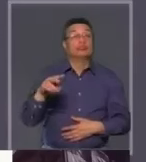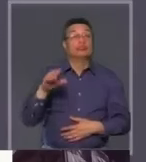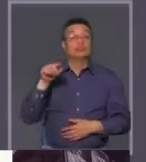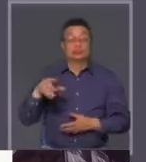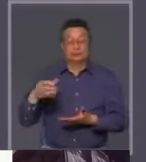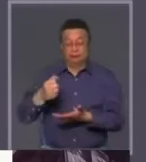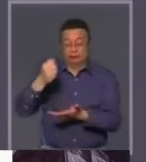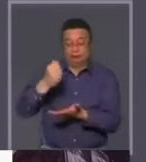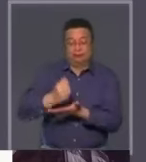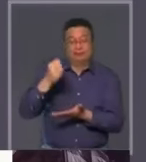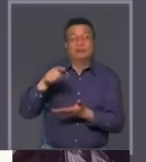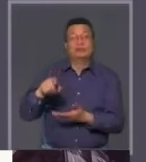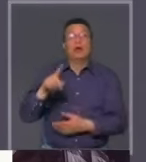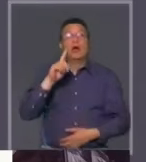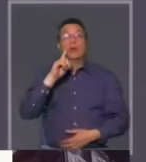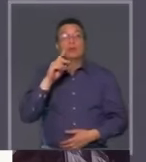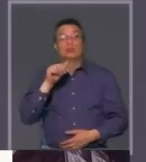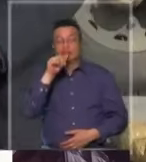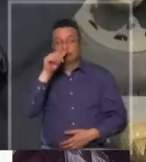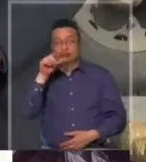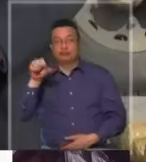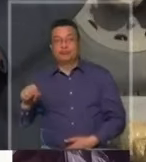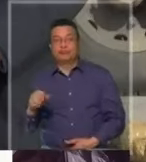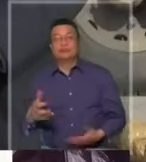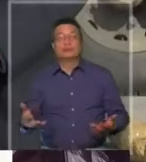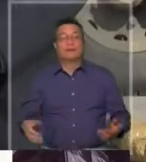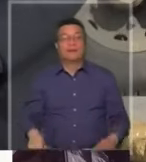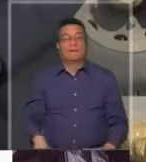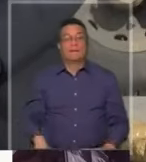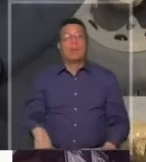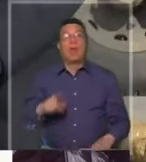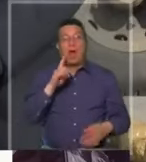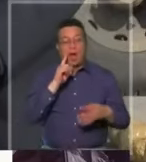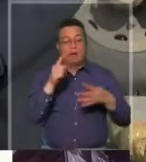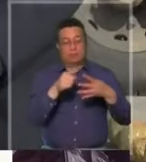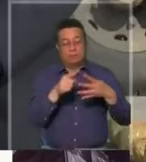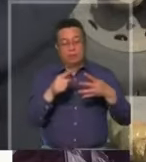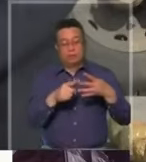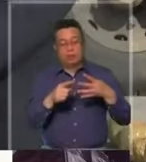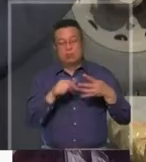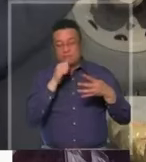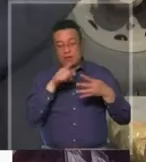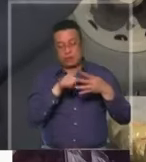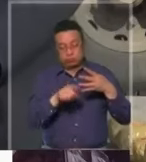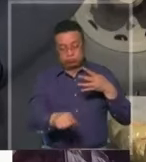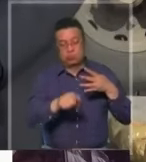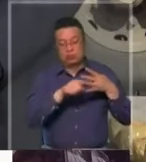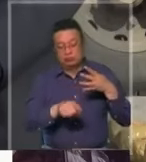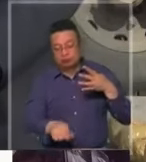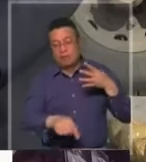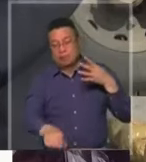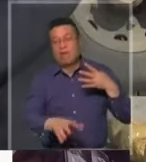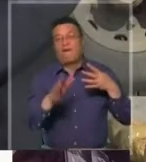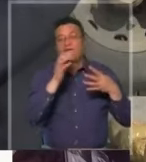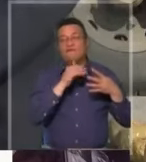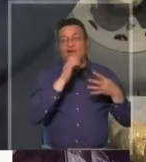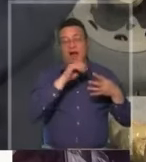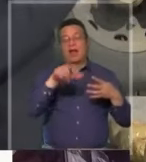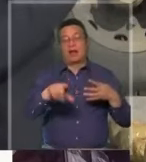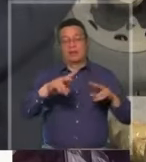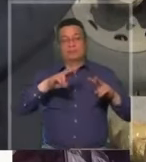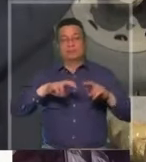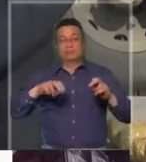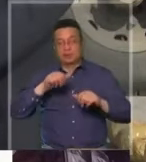que mantenía la droga incautada quedan hebras investigativas que permiten vincular este tráfico de droga